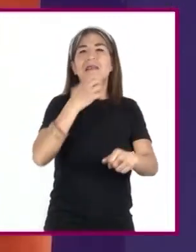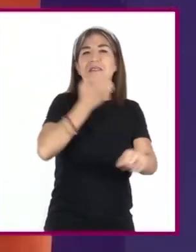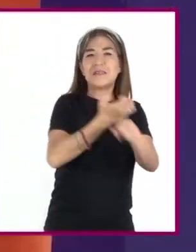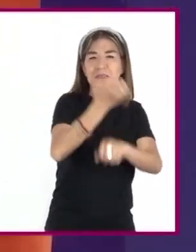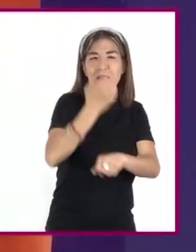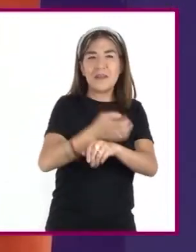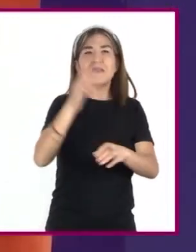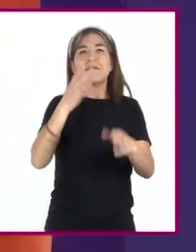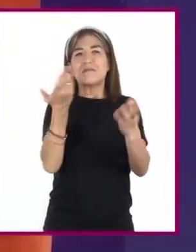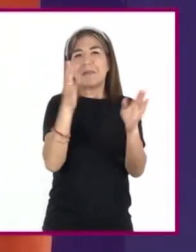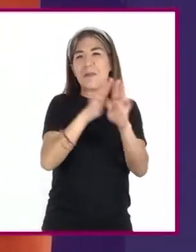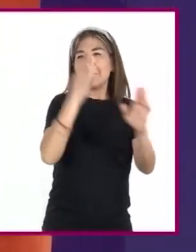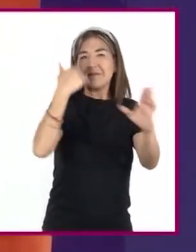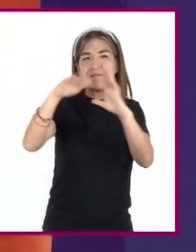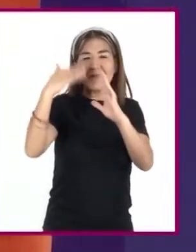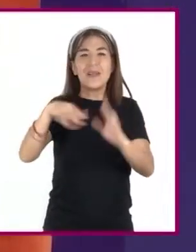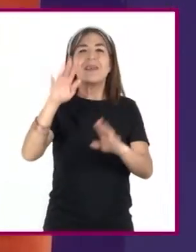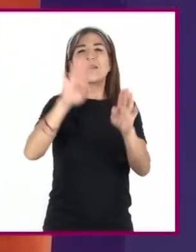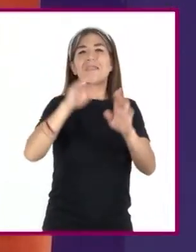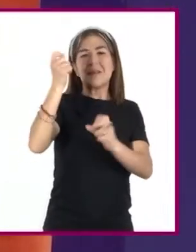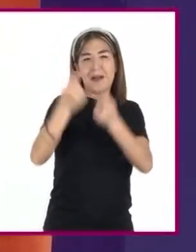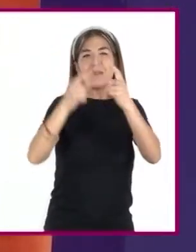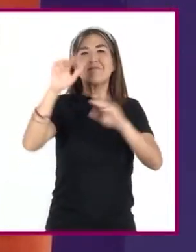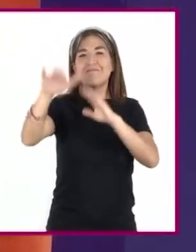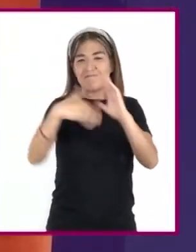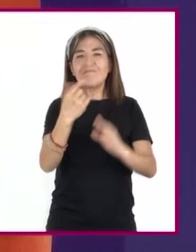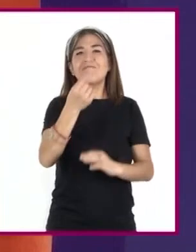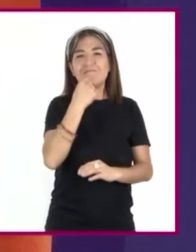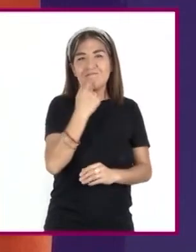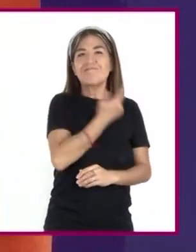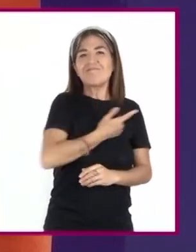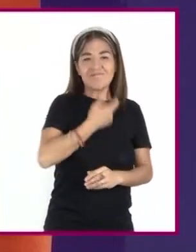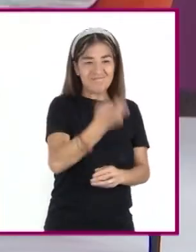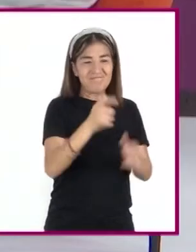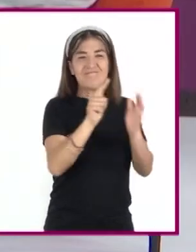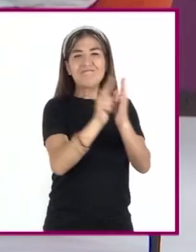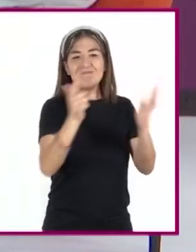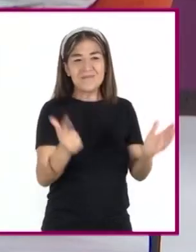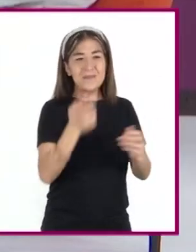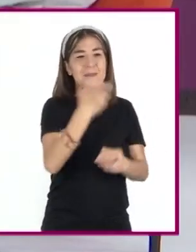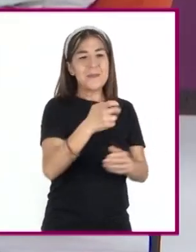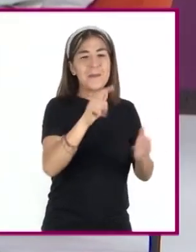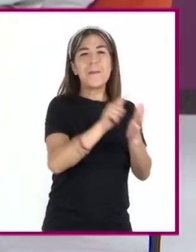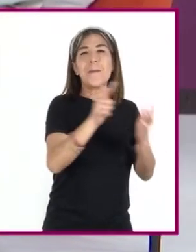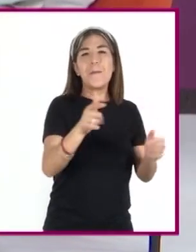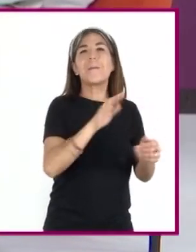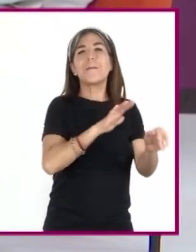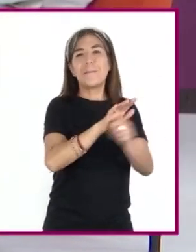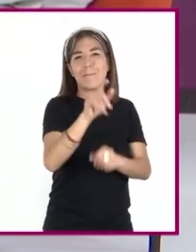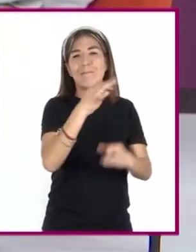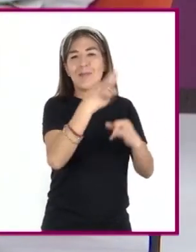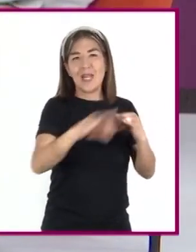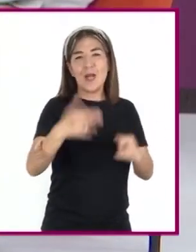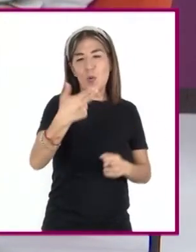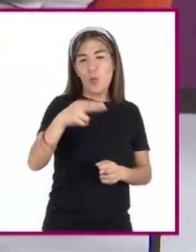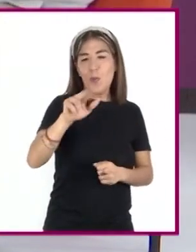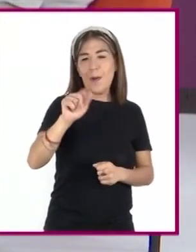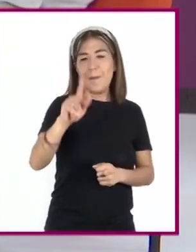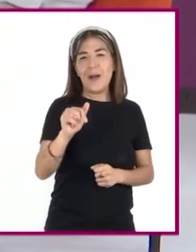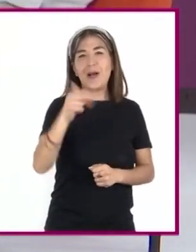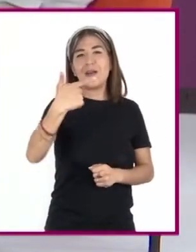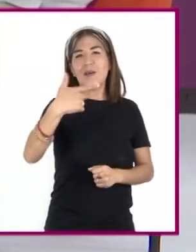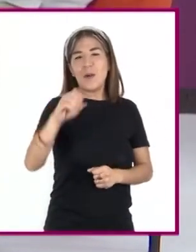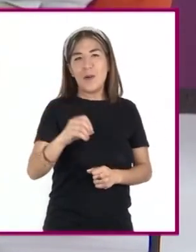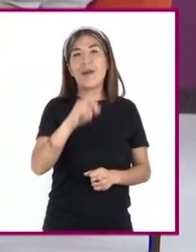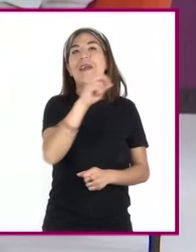he recibido pues algunos comentarios de niños que les gustan estos libros, uno de los últimos, Guapango de Animales, y